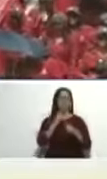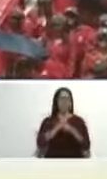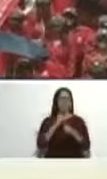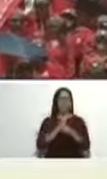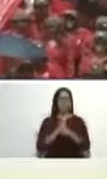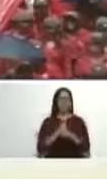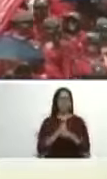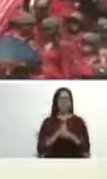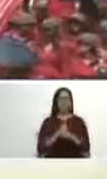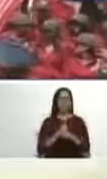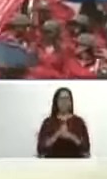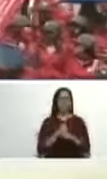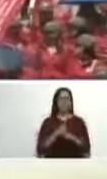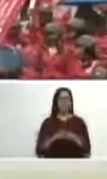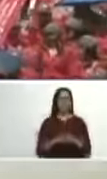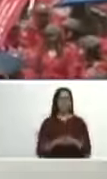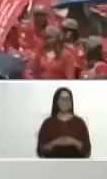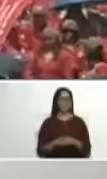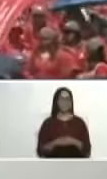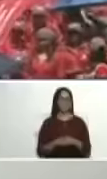trabajadoras.